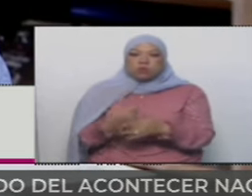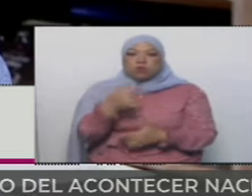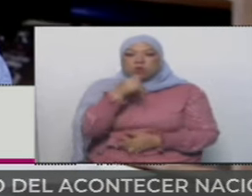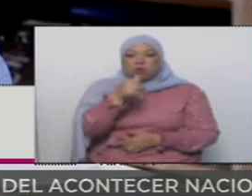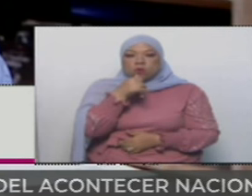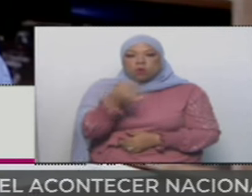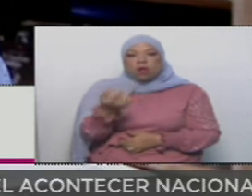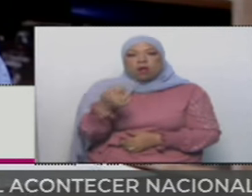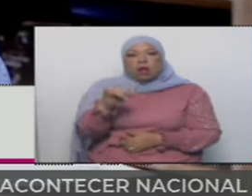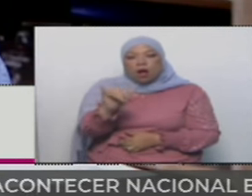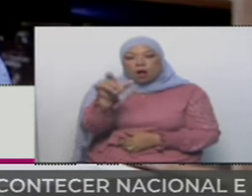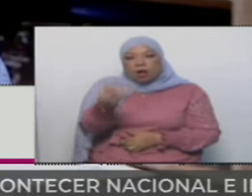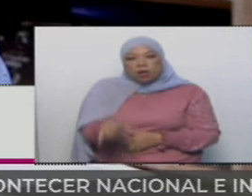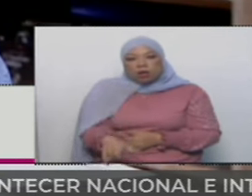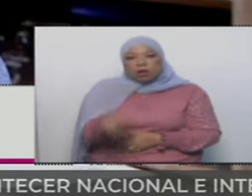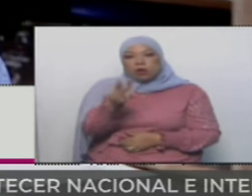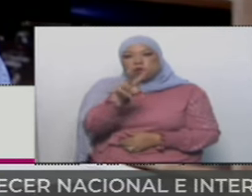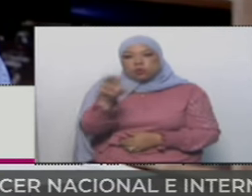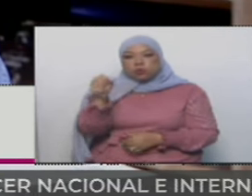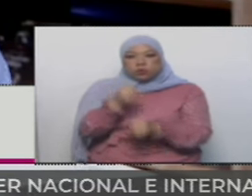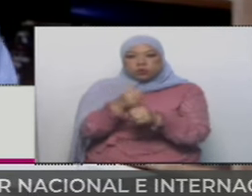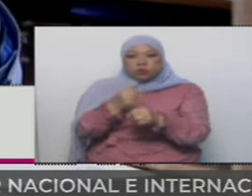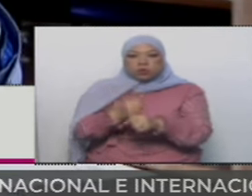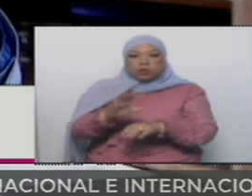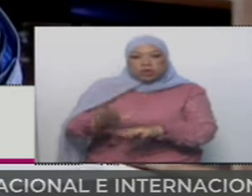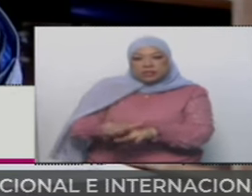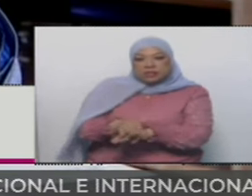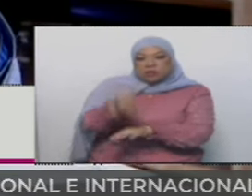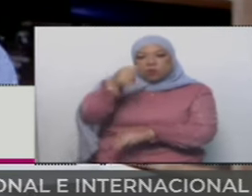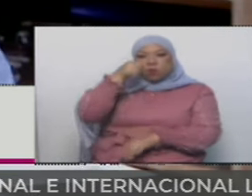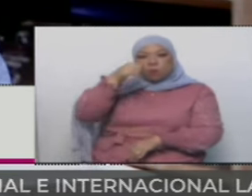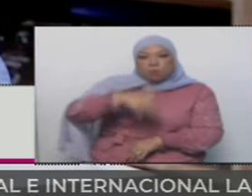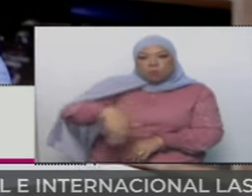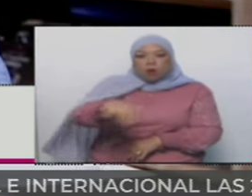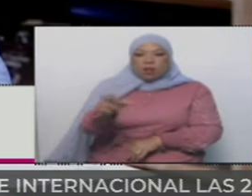En más de 200 ciudades y pueblos de Venezuela.